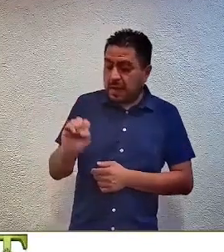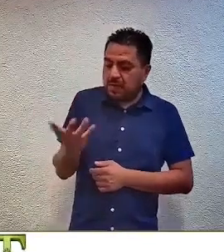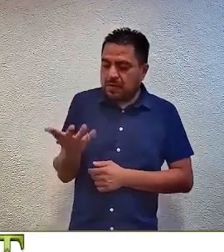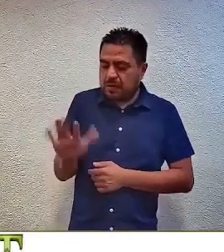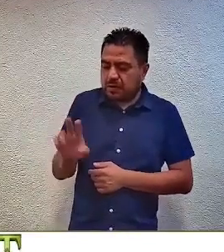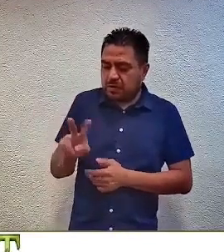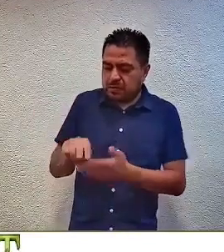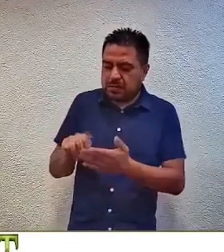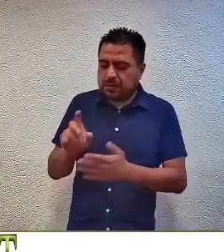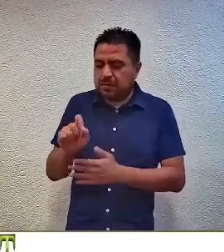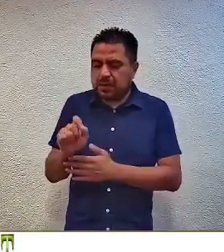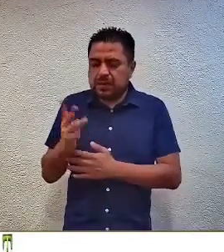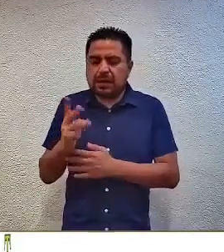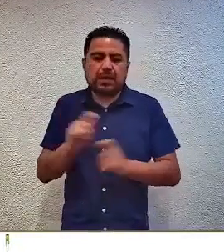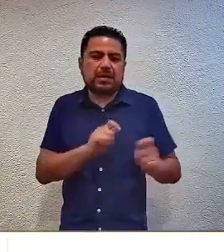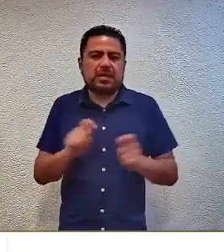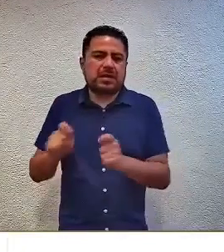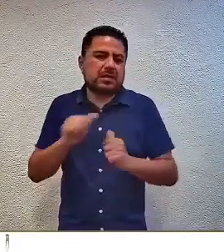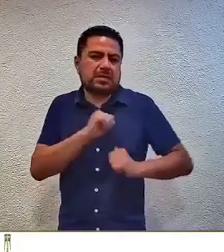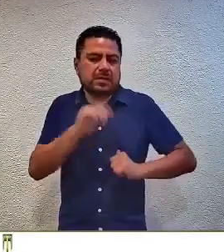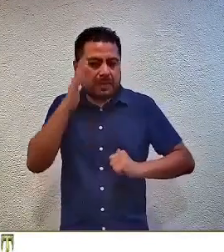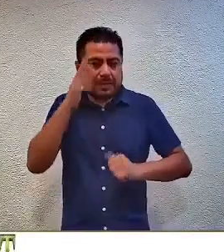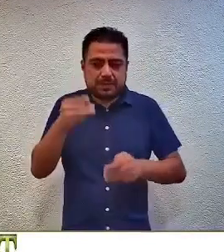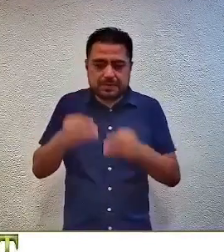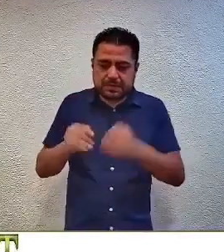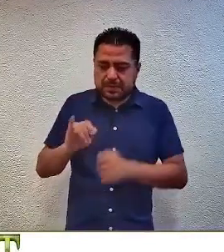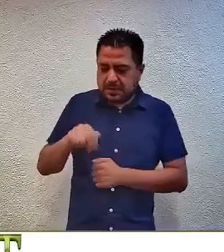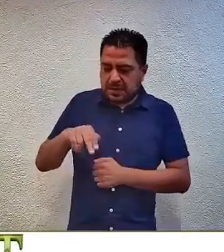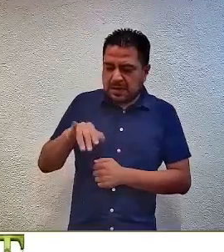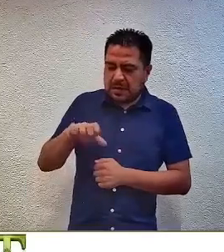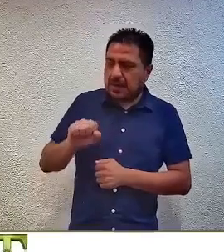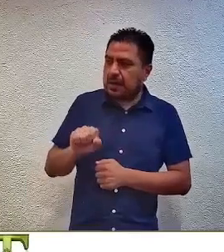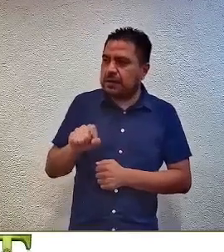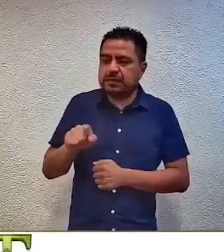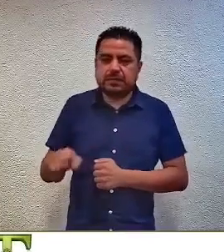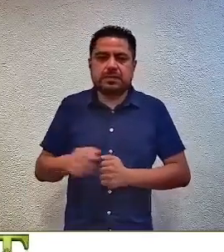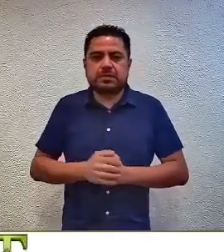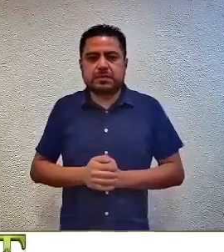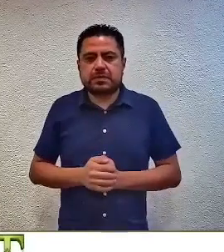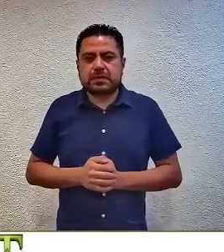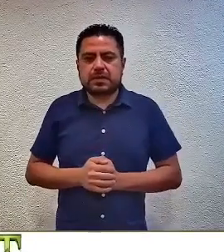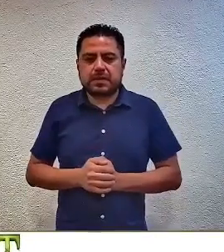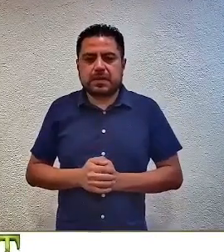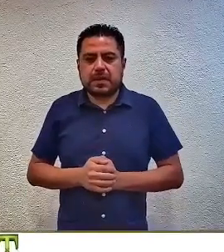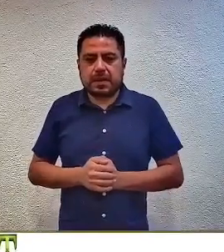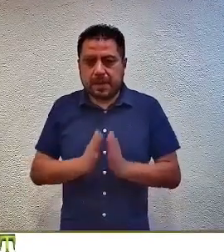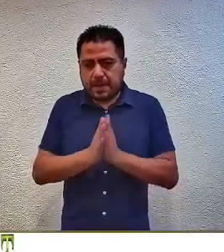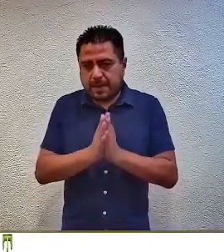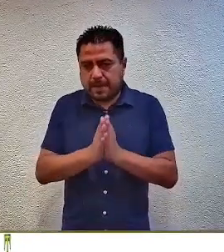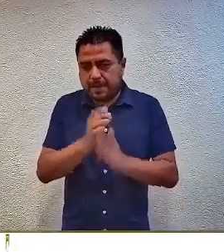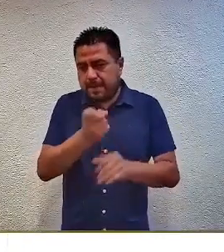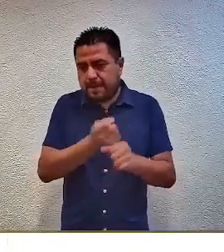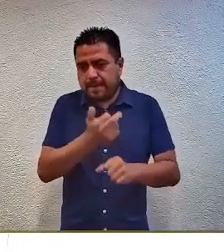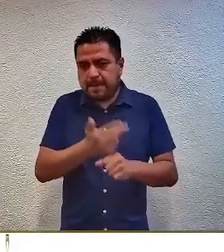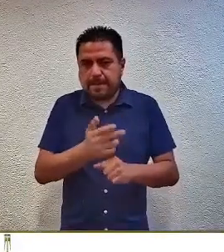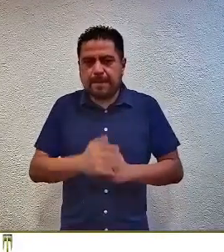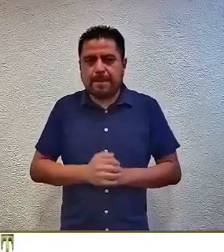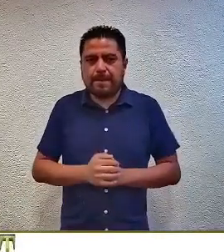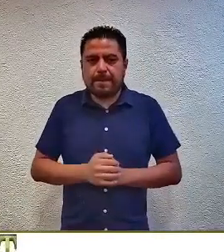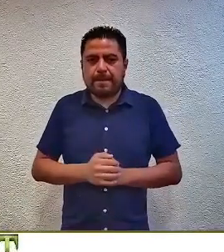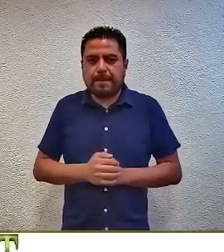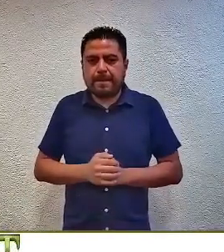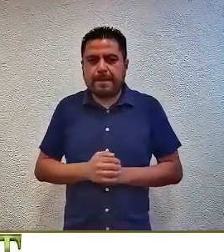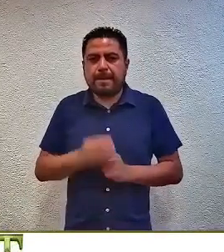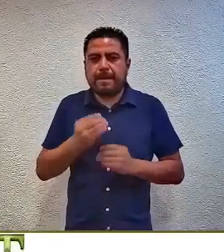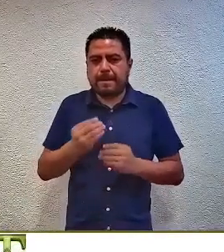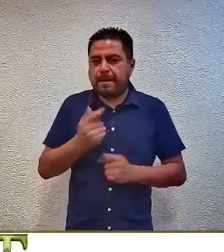TE/LCT/010/2023, que fue turnado a la ponencia del magistrado José Inés Betancourt Salgado. Por favor, señor secretario. Con su